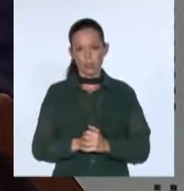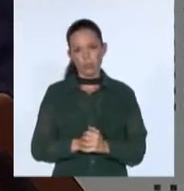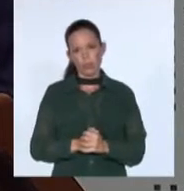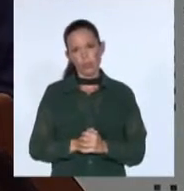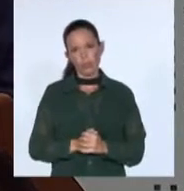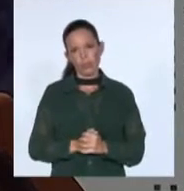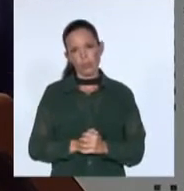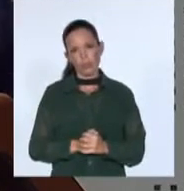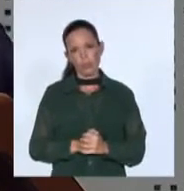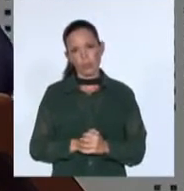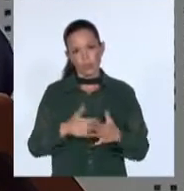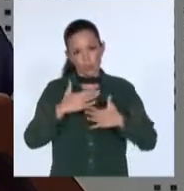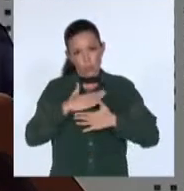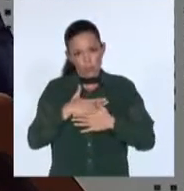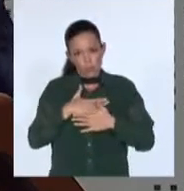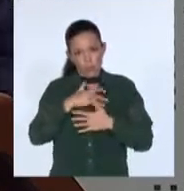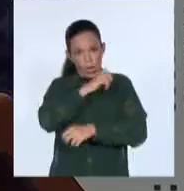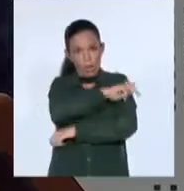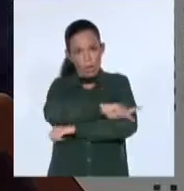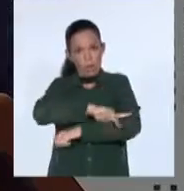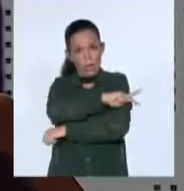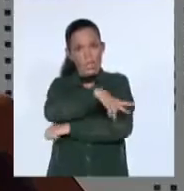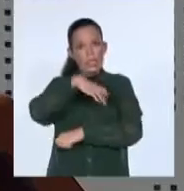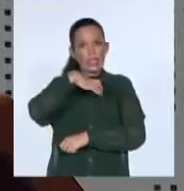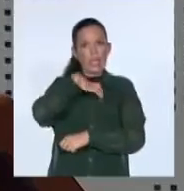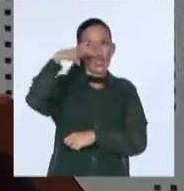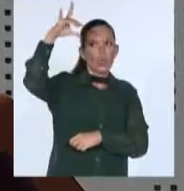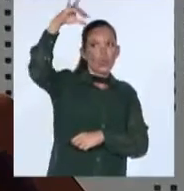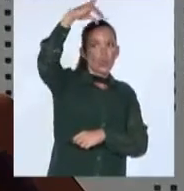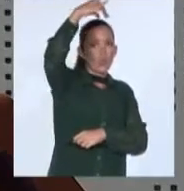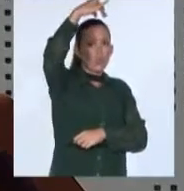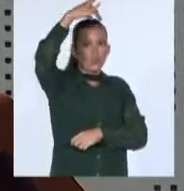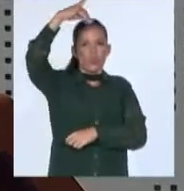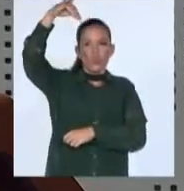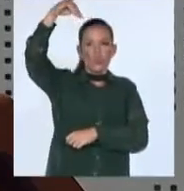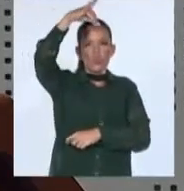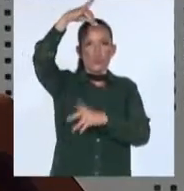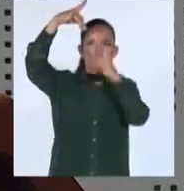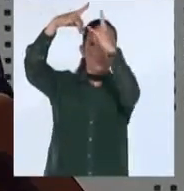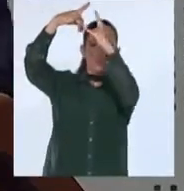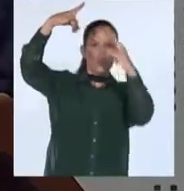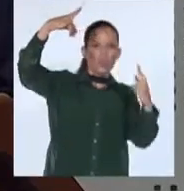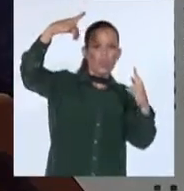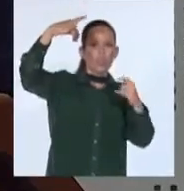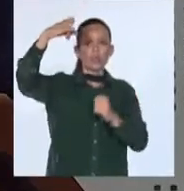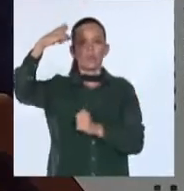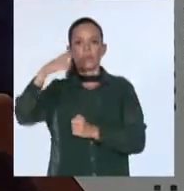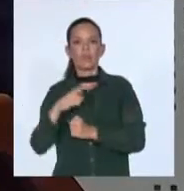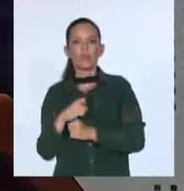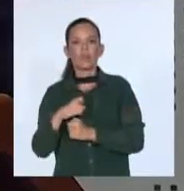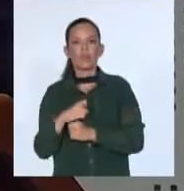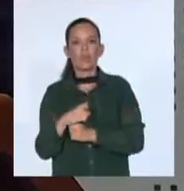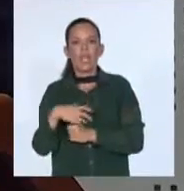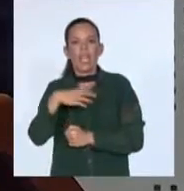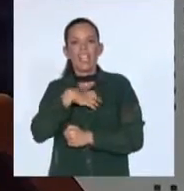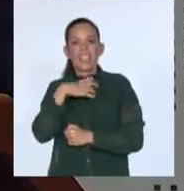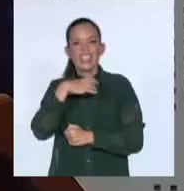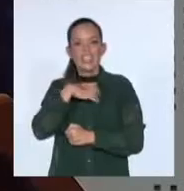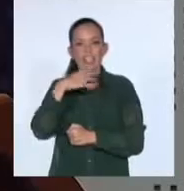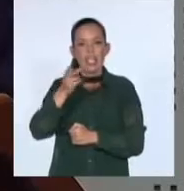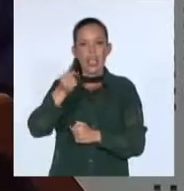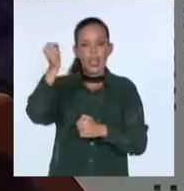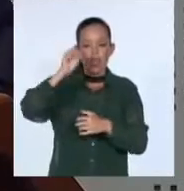Vengo de un país que pone satélites en órbita y que está construyendo su propio cohete propulsor para no tener que alquilarlos más